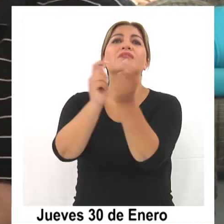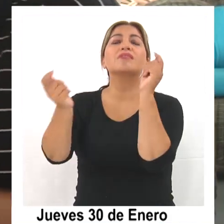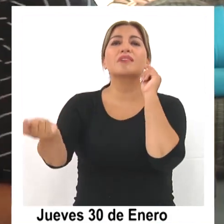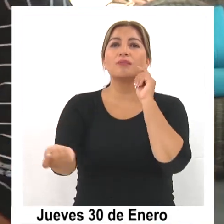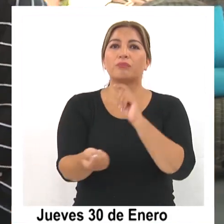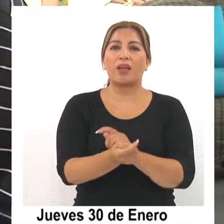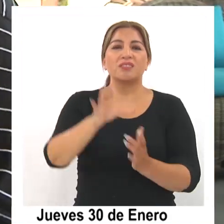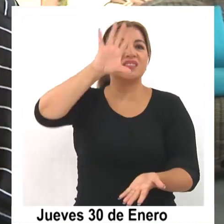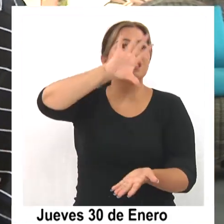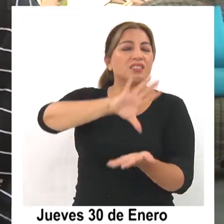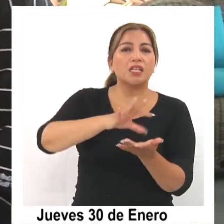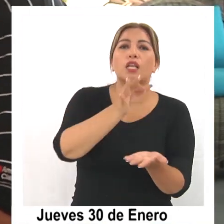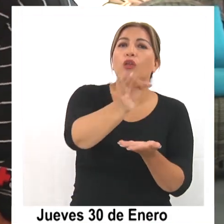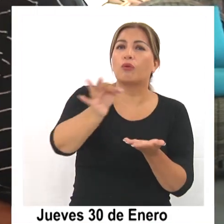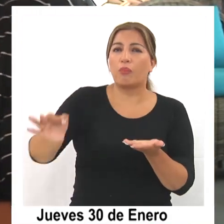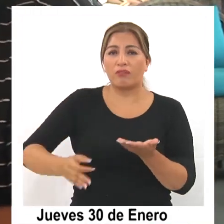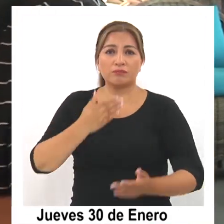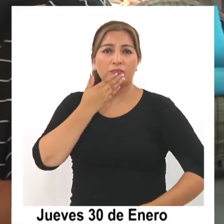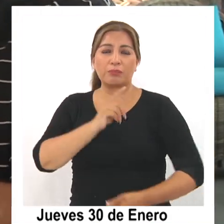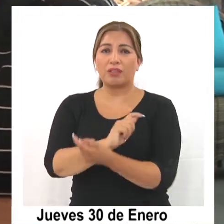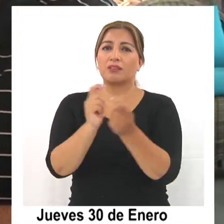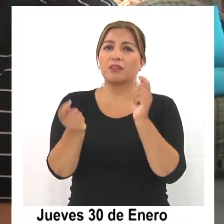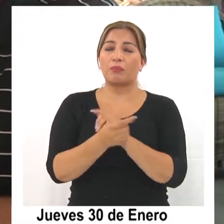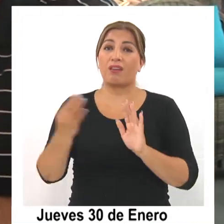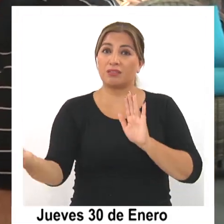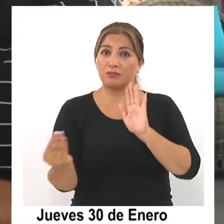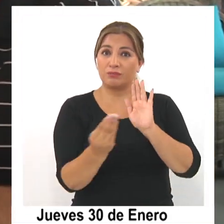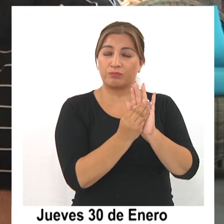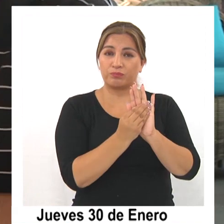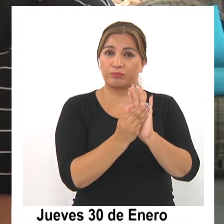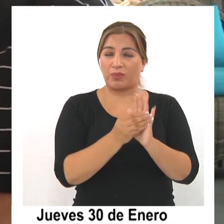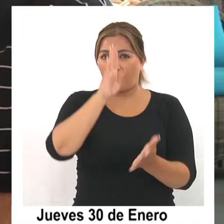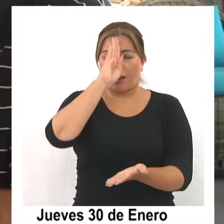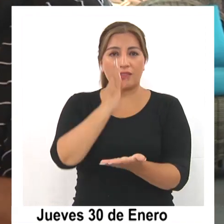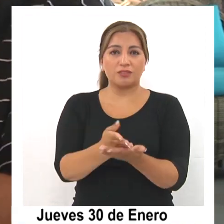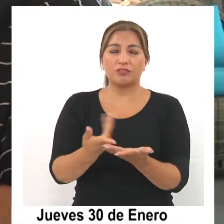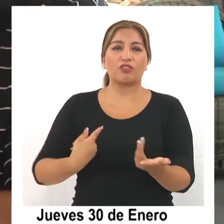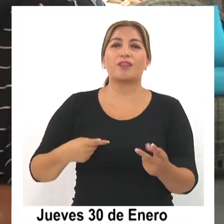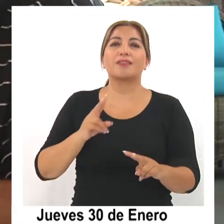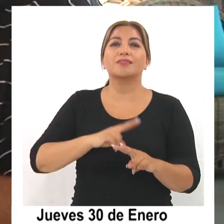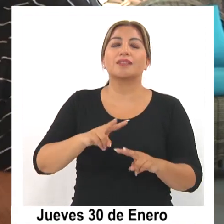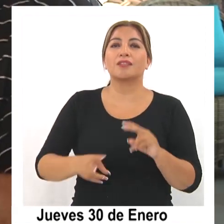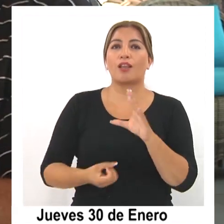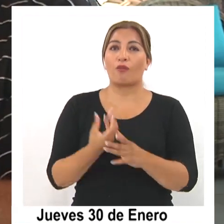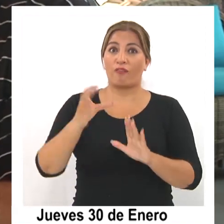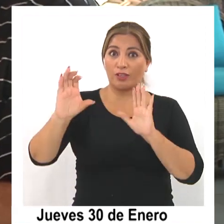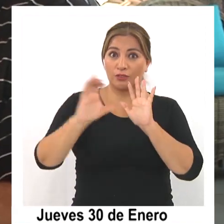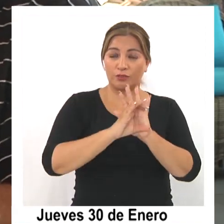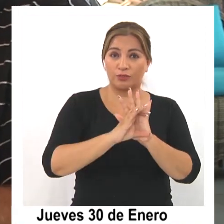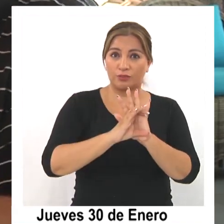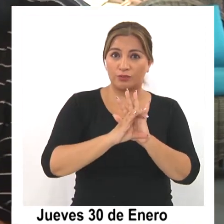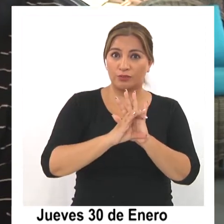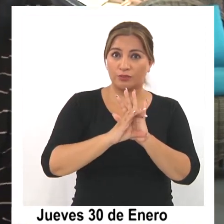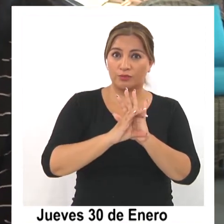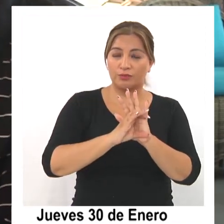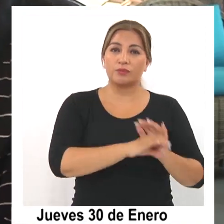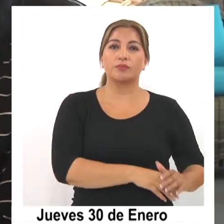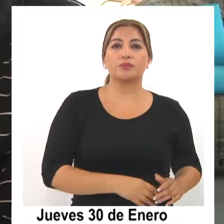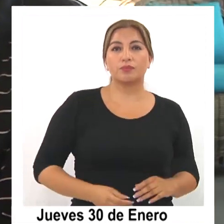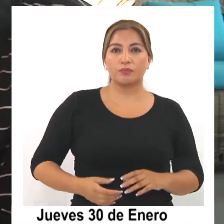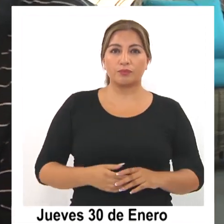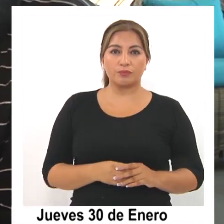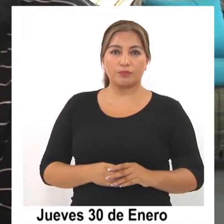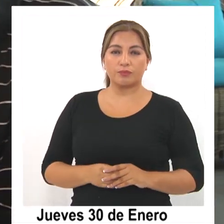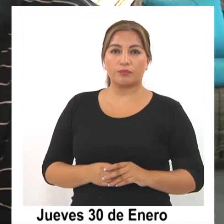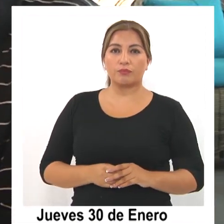originarios sino del país en sí que sean incluidos en la toma de decisiones que sean incluidos en una nueva constitución?